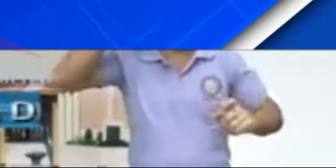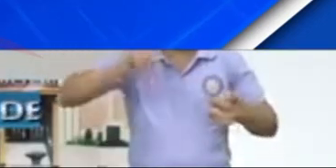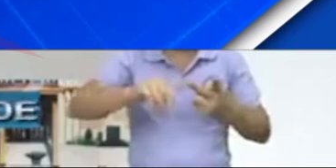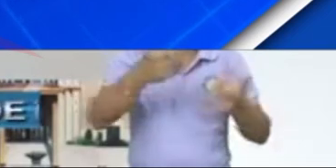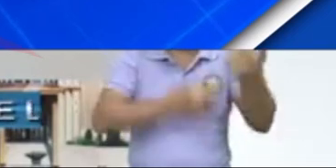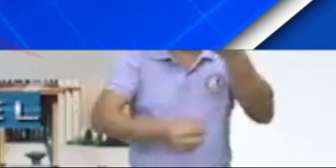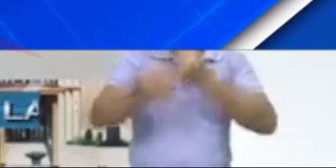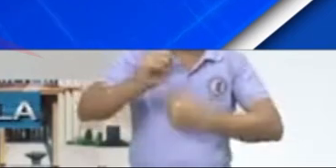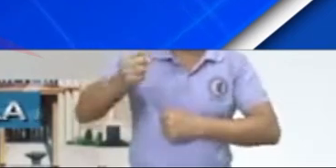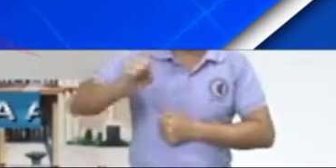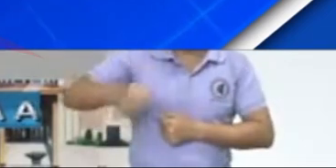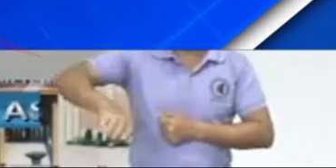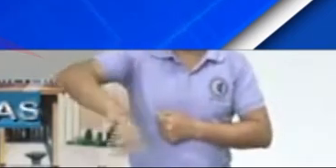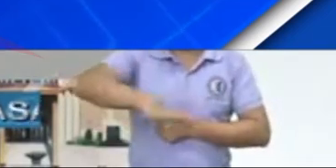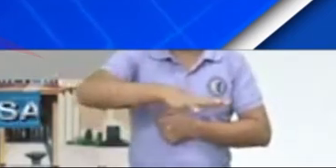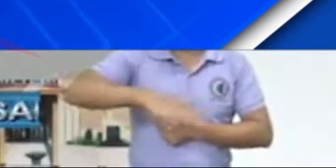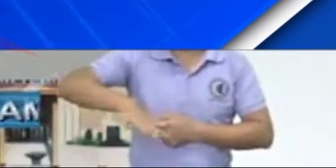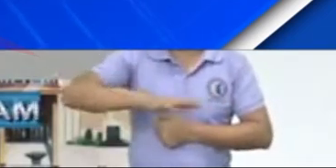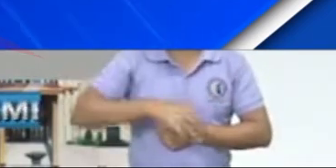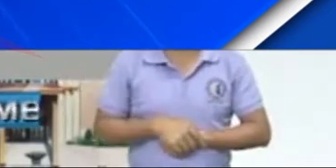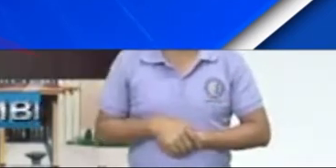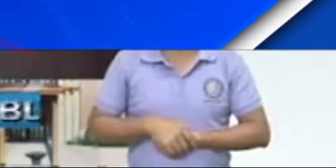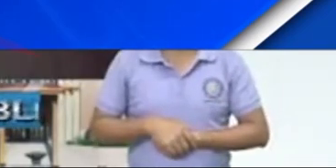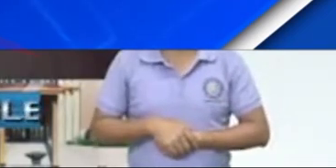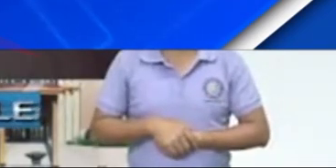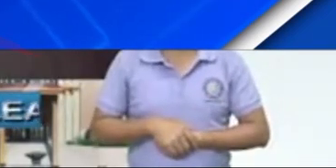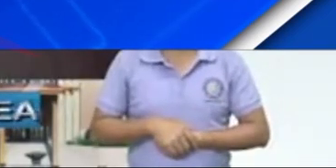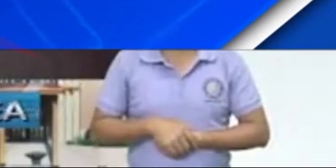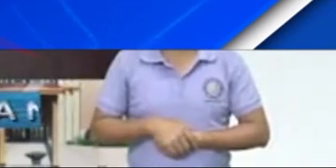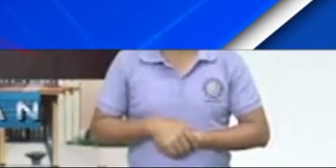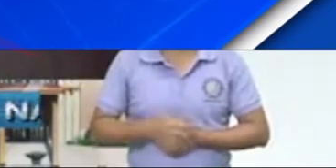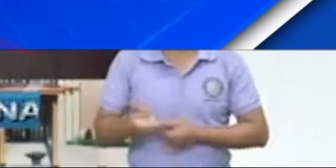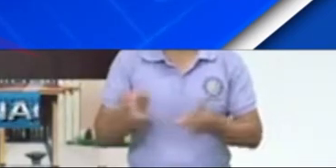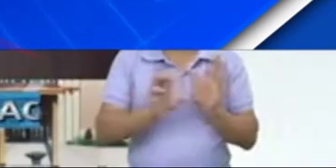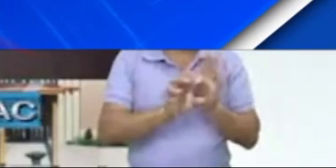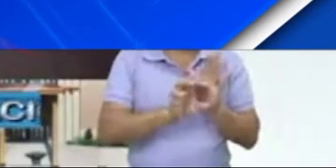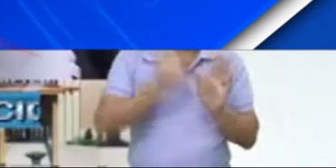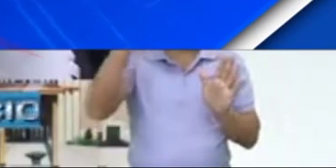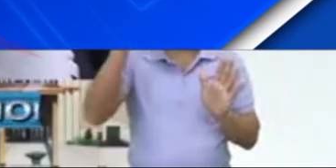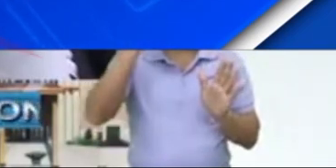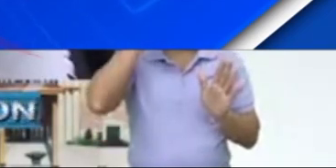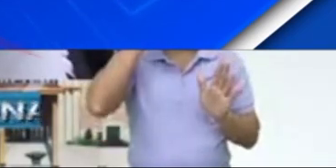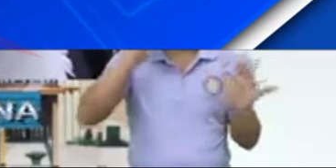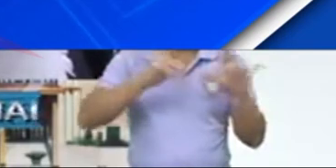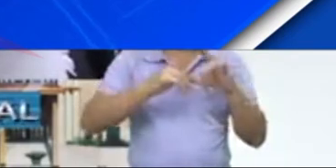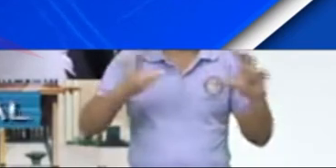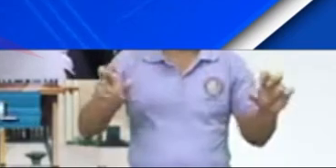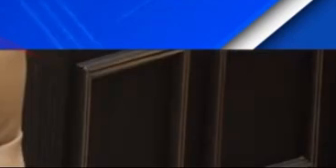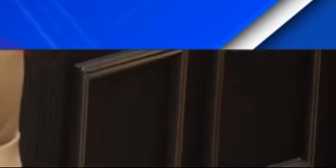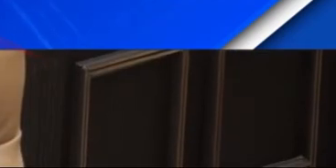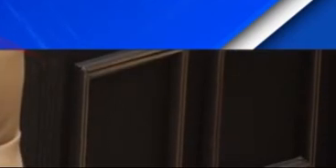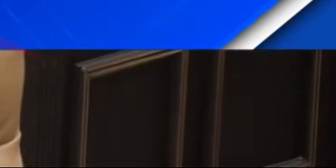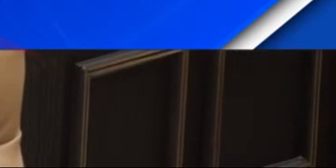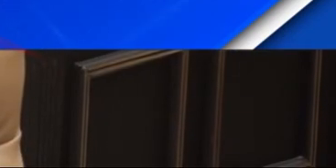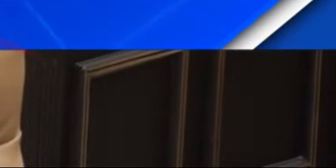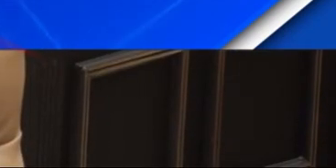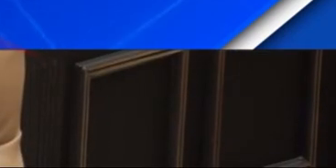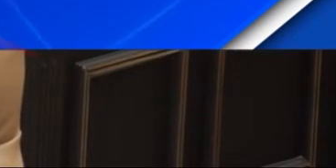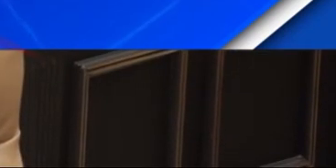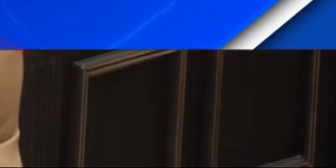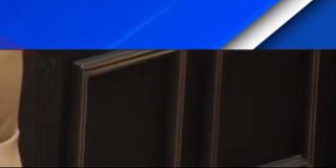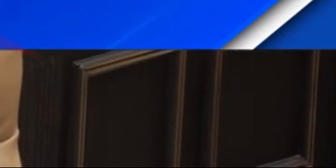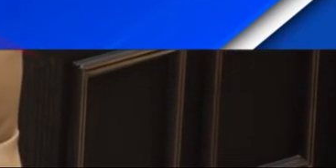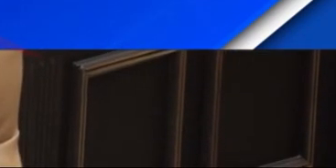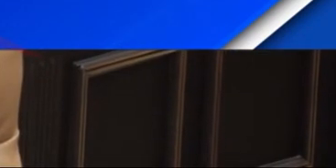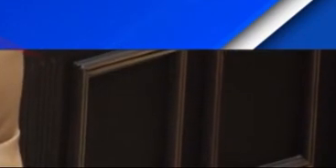sus representantes. El proceso político de la República de Nicaragua del 9 de